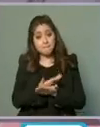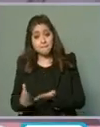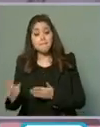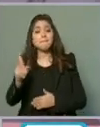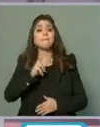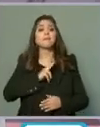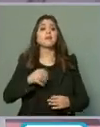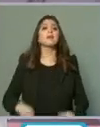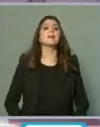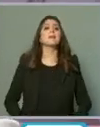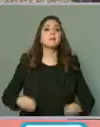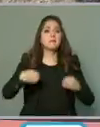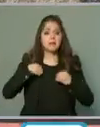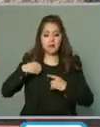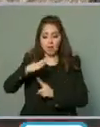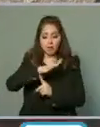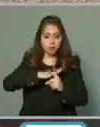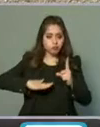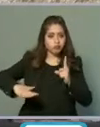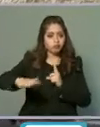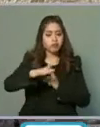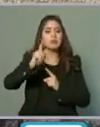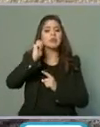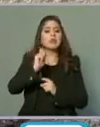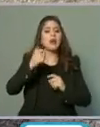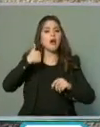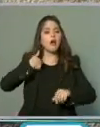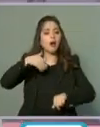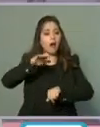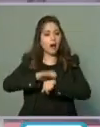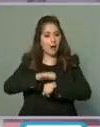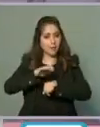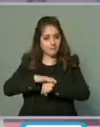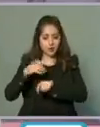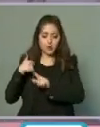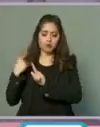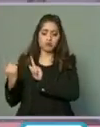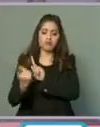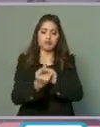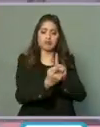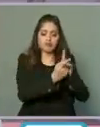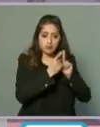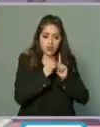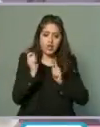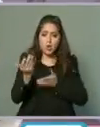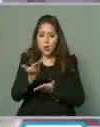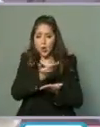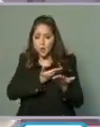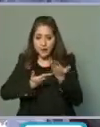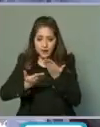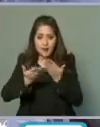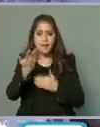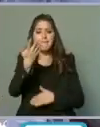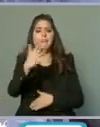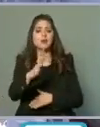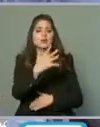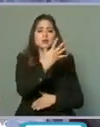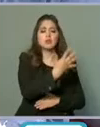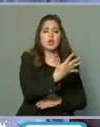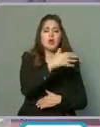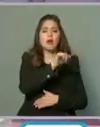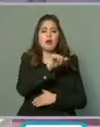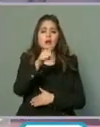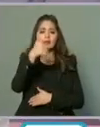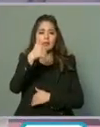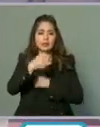pronto tener amigos, tener la capacidad de compartir. Hay dos cosas básicas que se logran alrededor de los 5 o 6 años, que sería saber